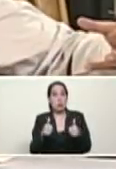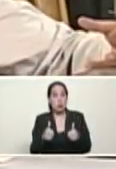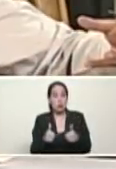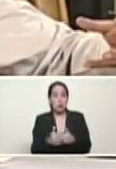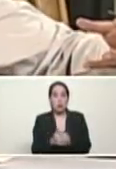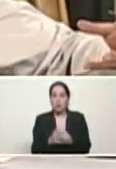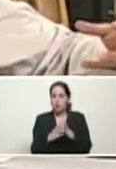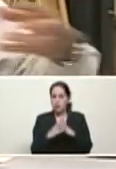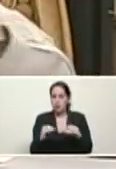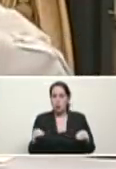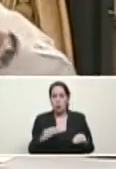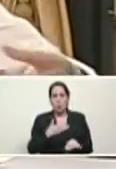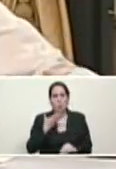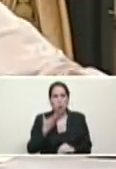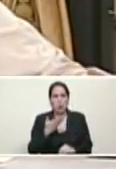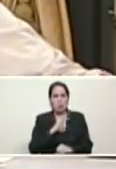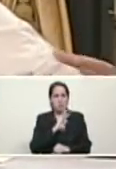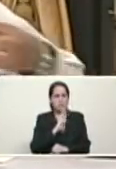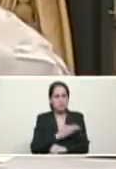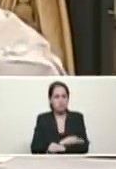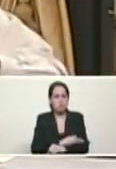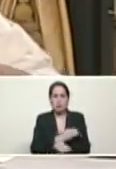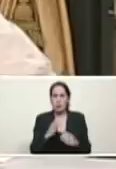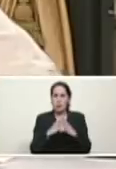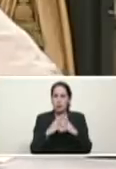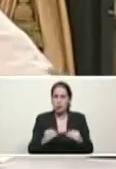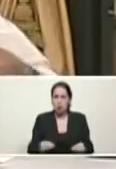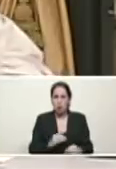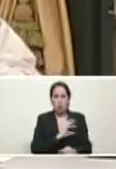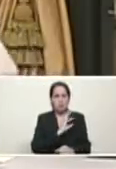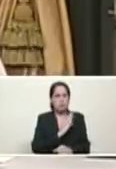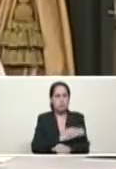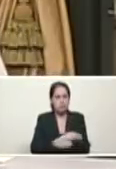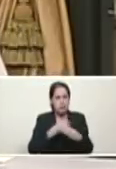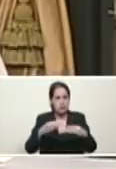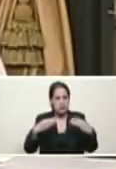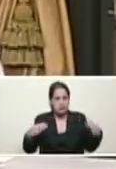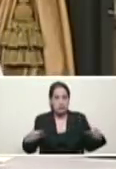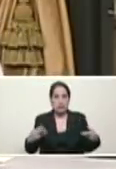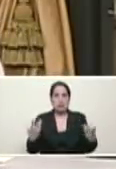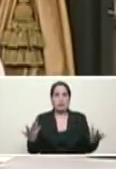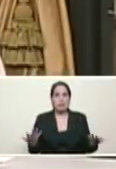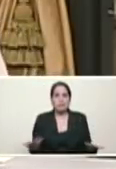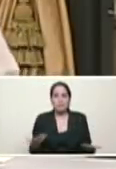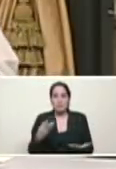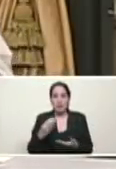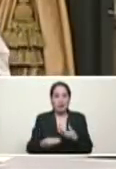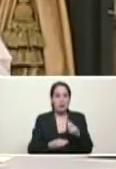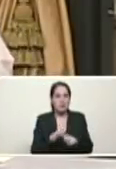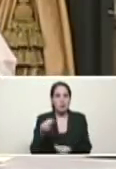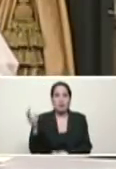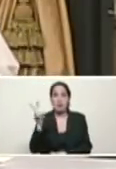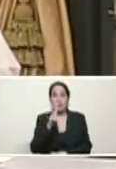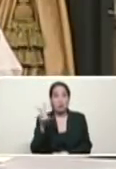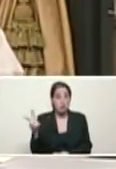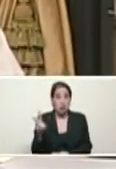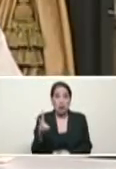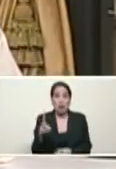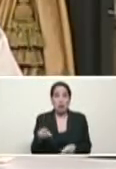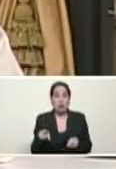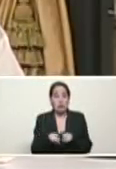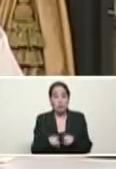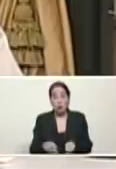el poder del Estado, todo el poder popular, todo el poder militar, para hacer de Venezuela una tacita de plata, como